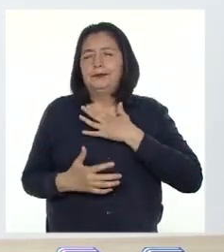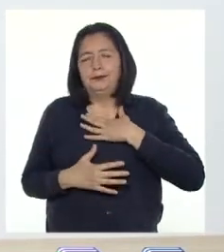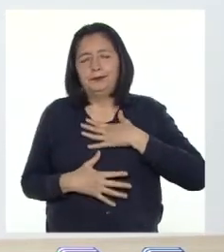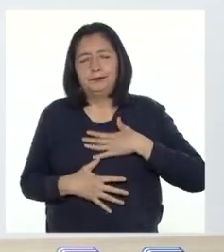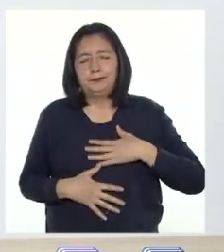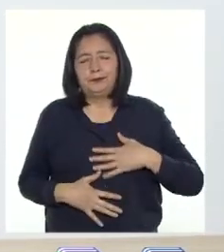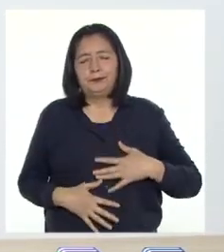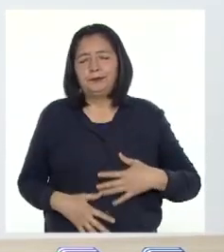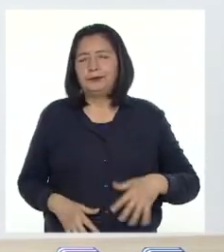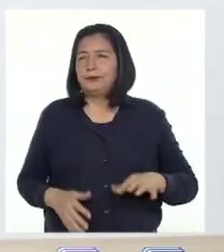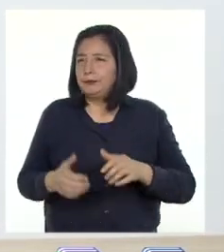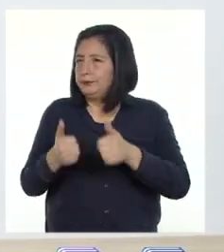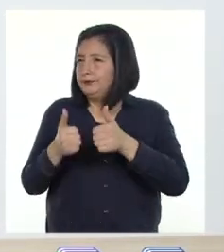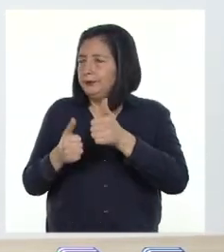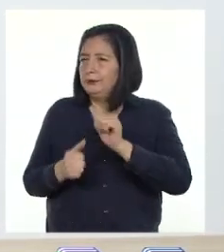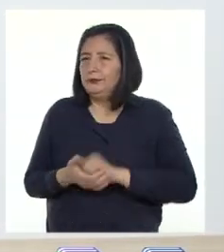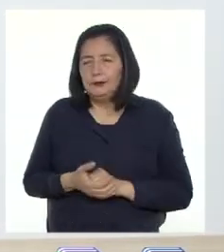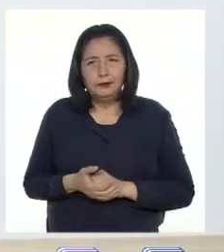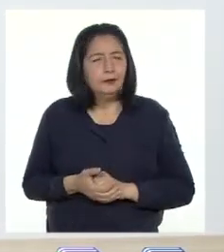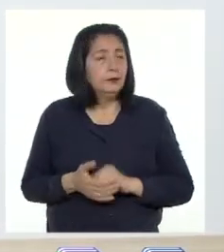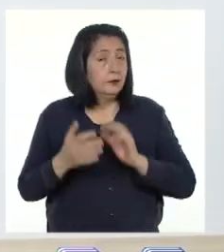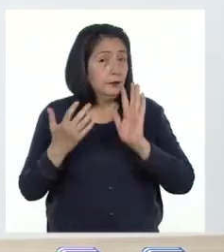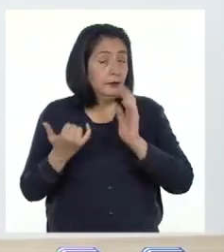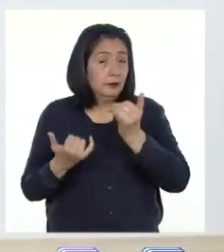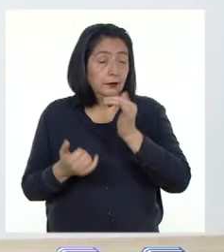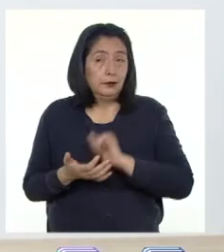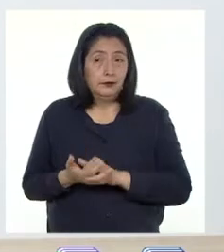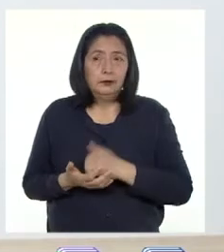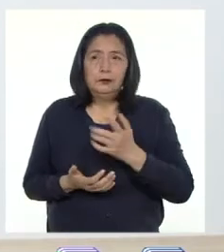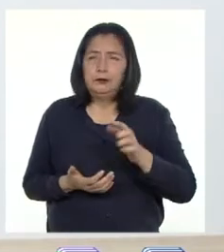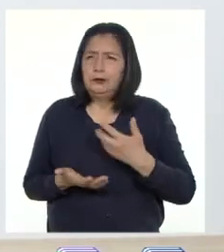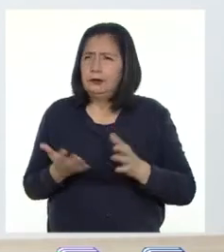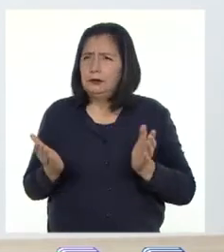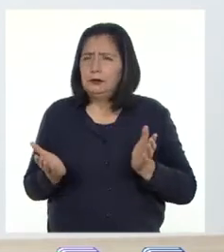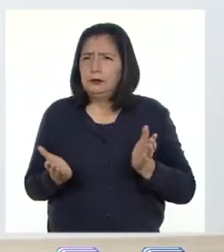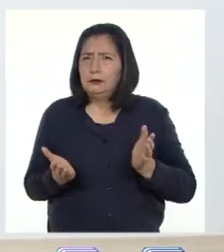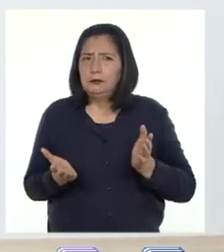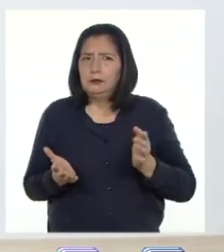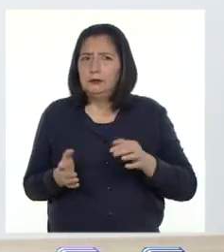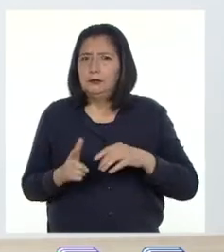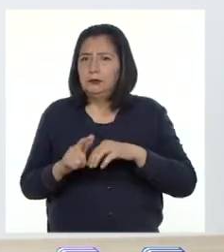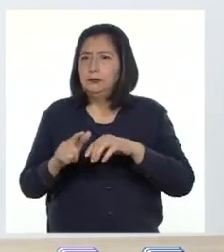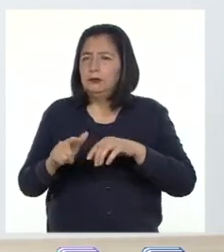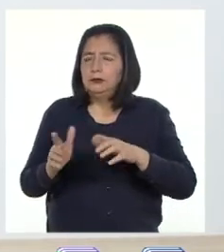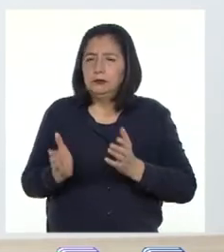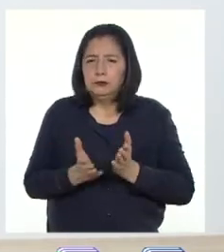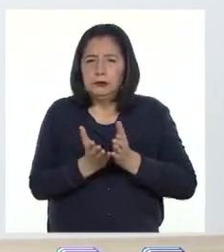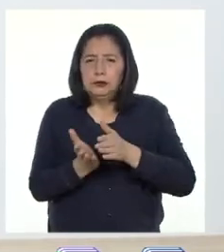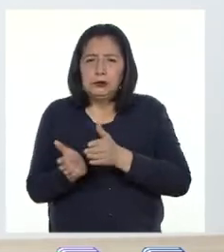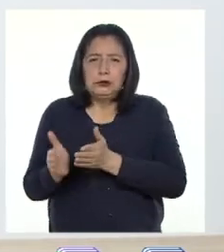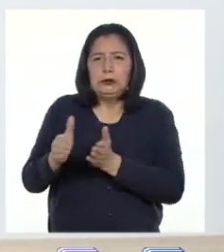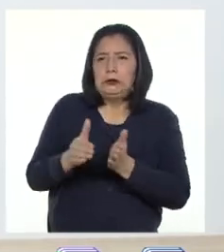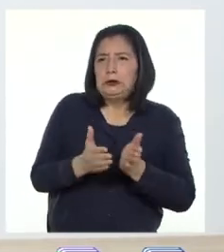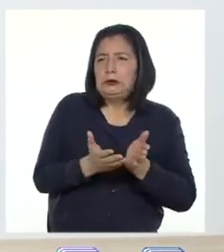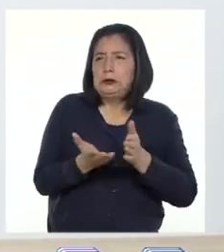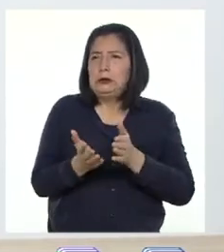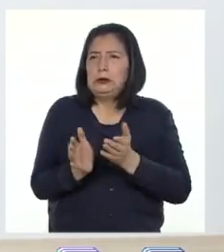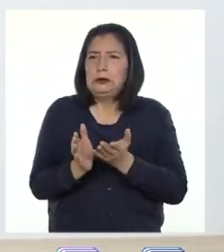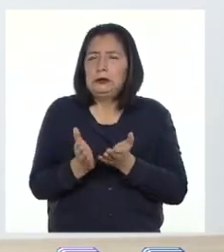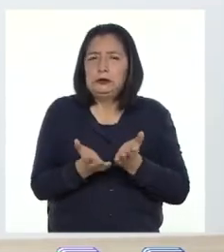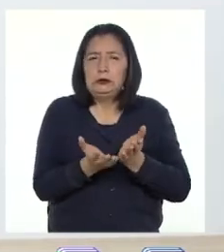Relaje el cuerpo. Muy bien. Ahora estamos entrando por partes de curvas.